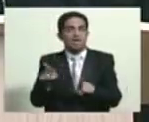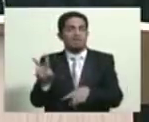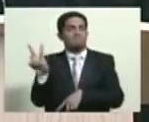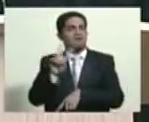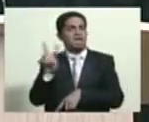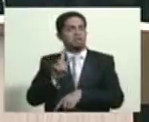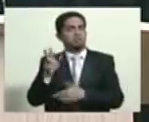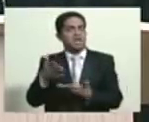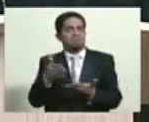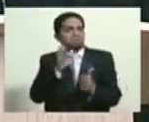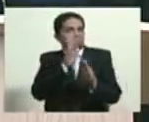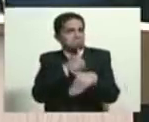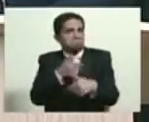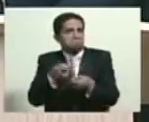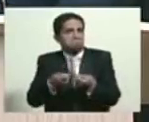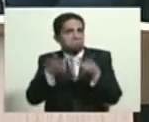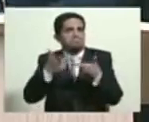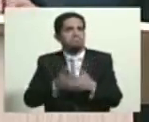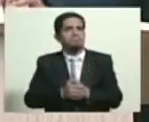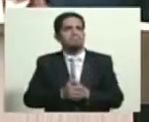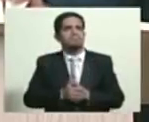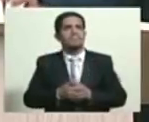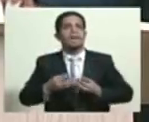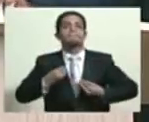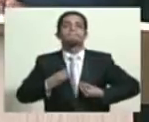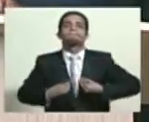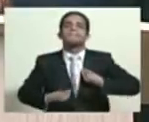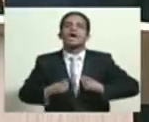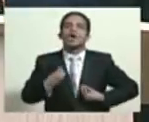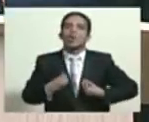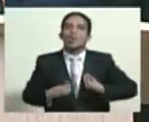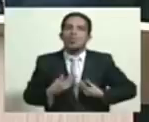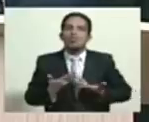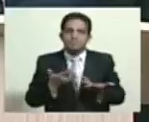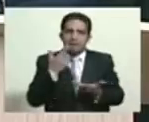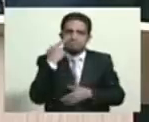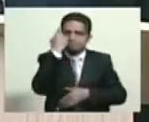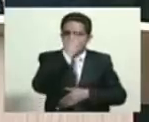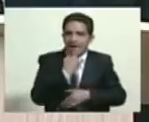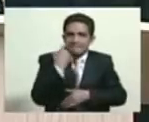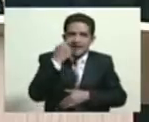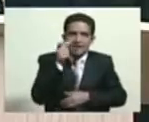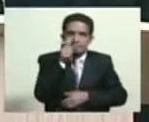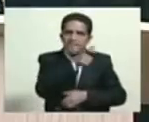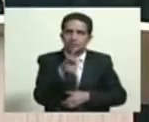Nos preocupan estas caras, como dice la señora Nitu Pérez Osuna.